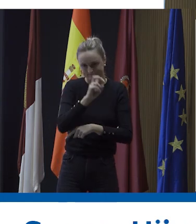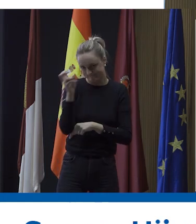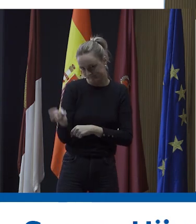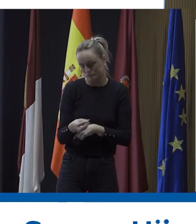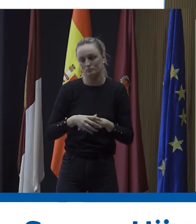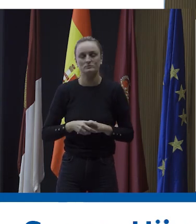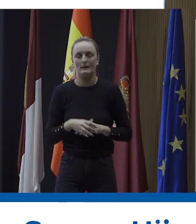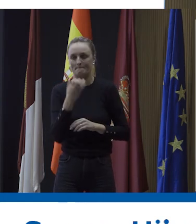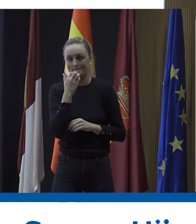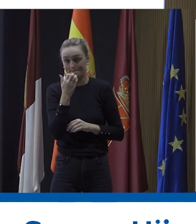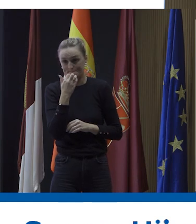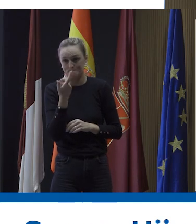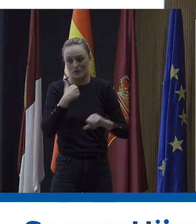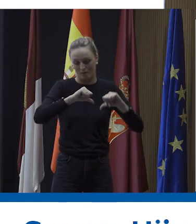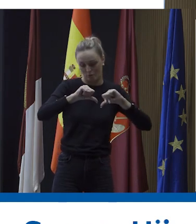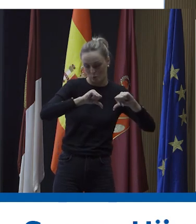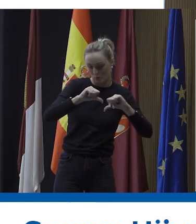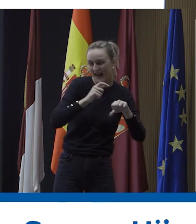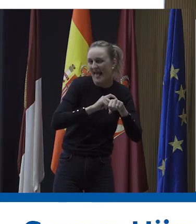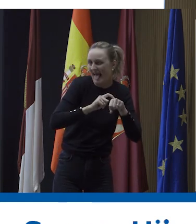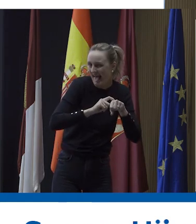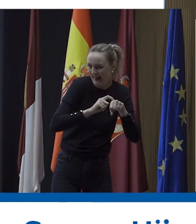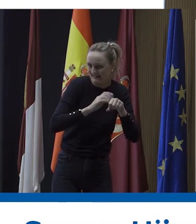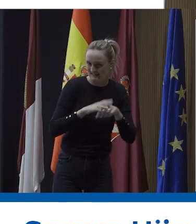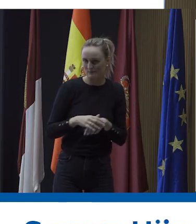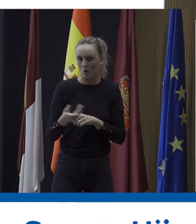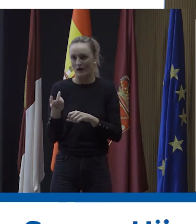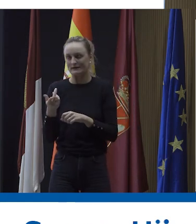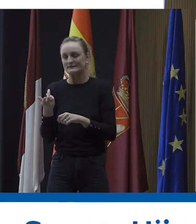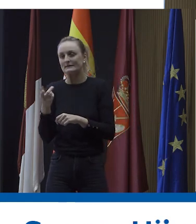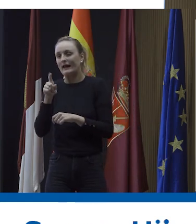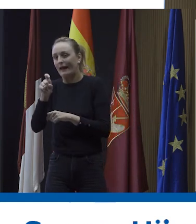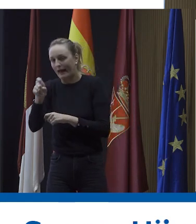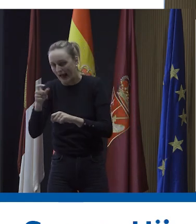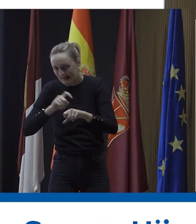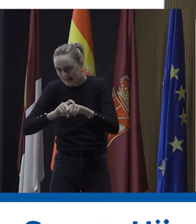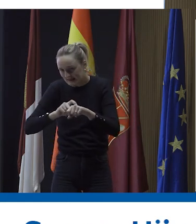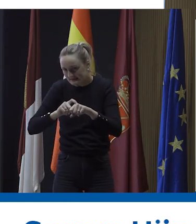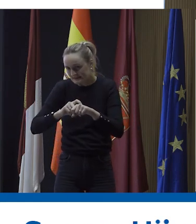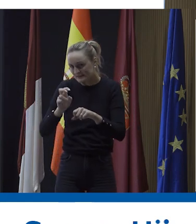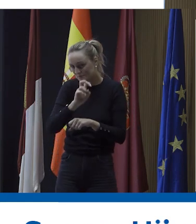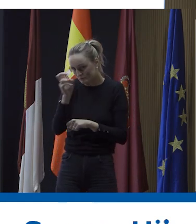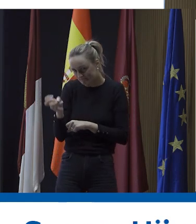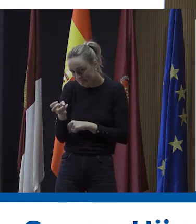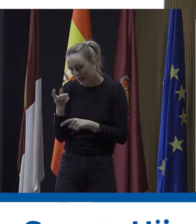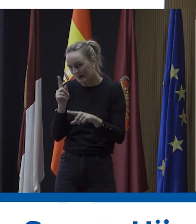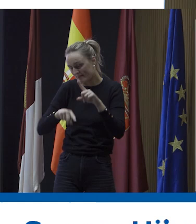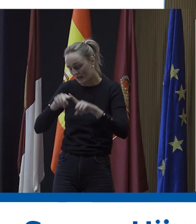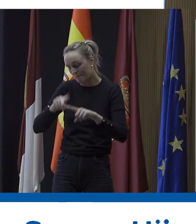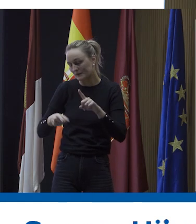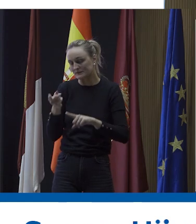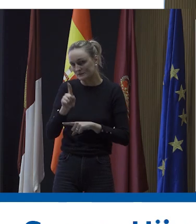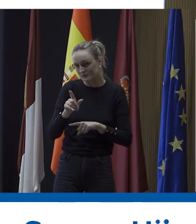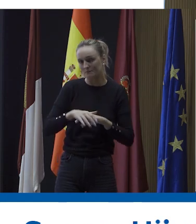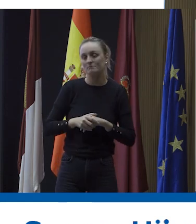muchos factores y del tipo de cirugía y del tipo de cáncer a veces y qué cantidad de tejido tienen que resecar